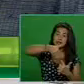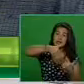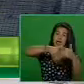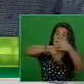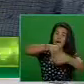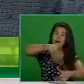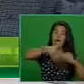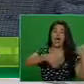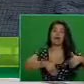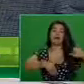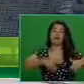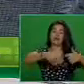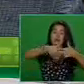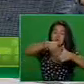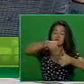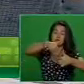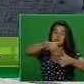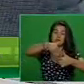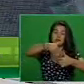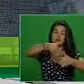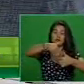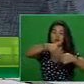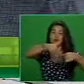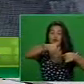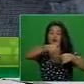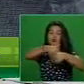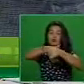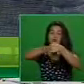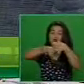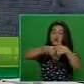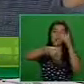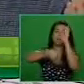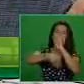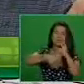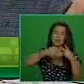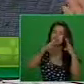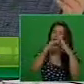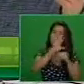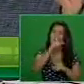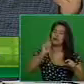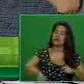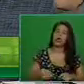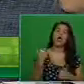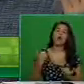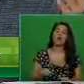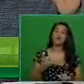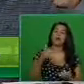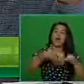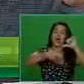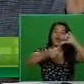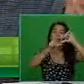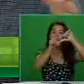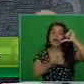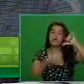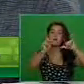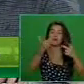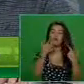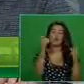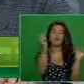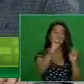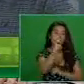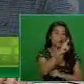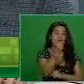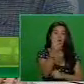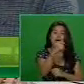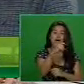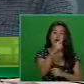hasta, digamos, el Mato Grosso brasileño. Ahorita nosotros estamos incorporando el Caribe y los Andes venezolanos, ¿no?